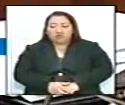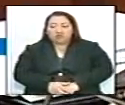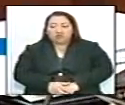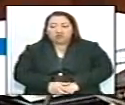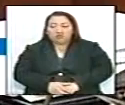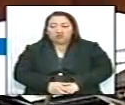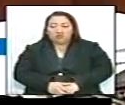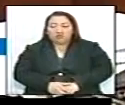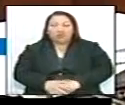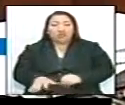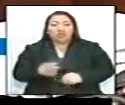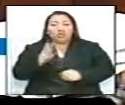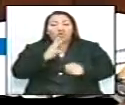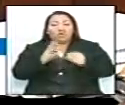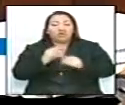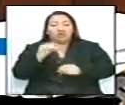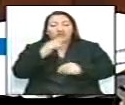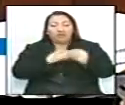aquí no nos pueden enfrentar.